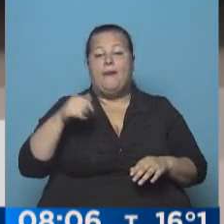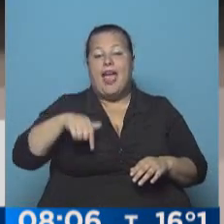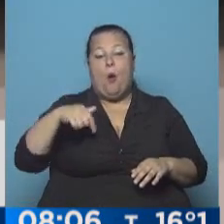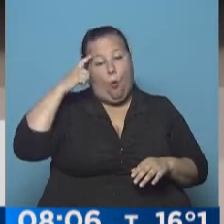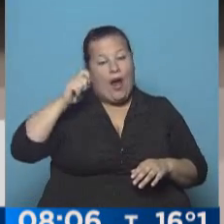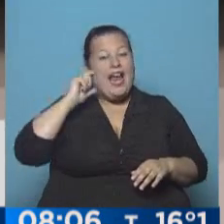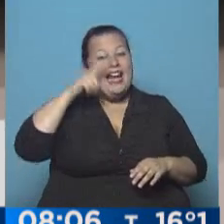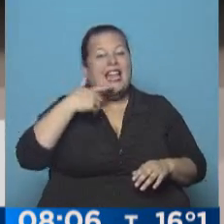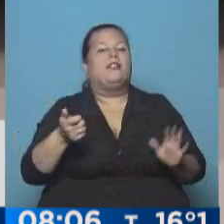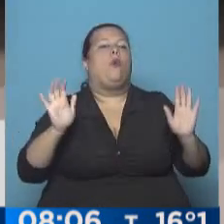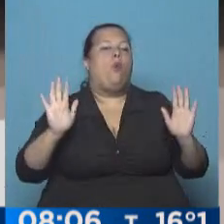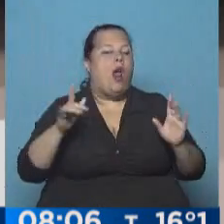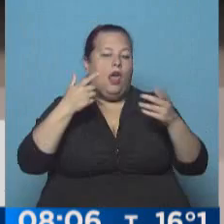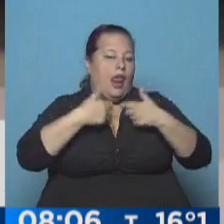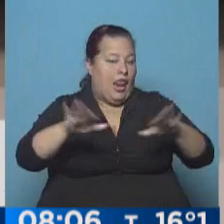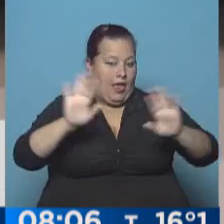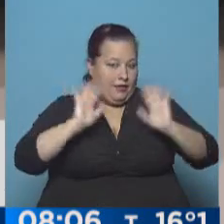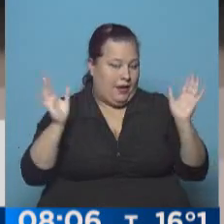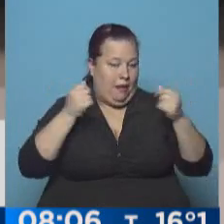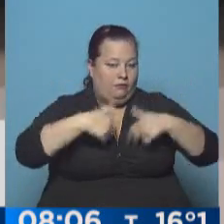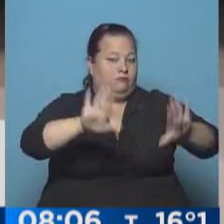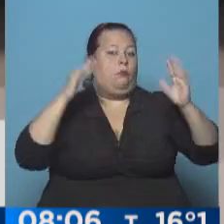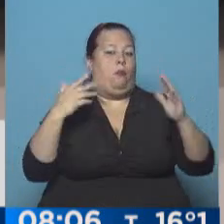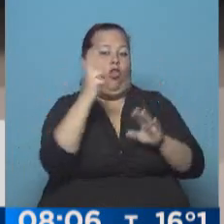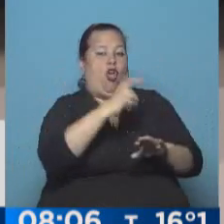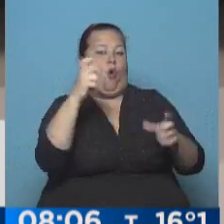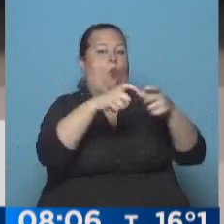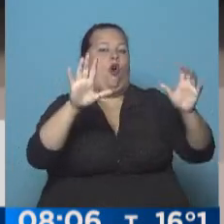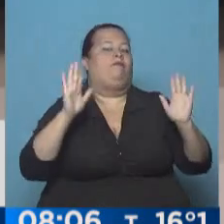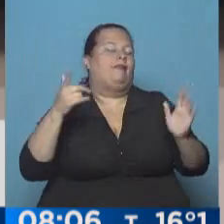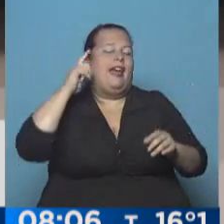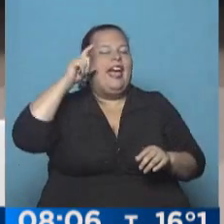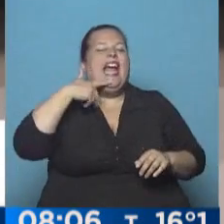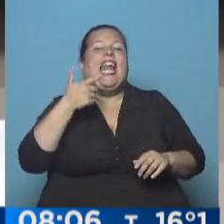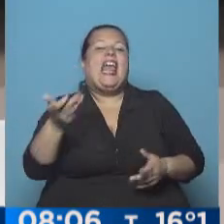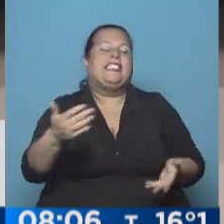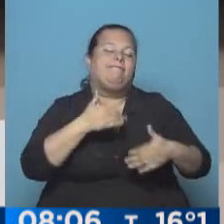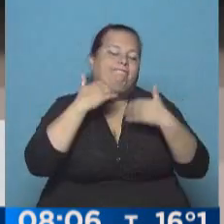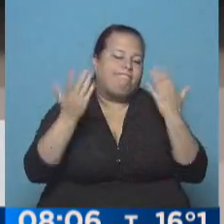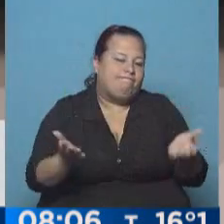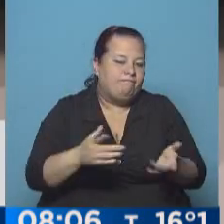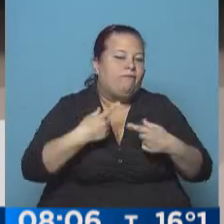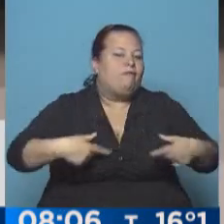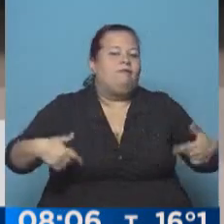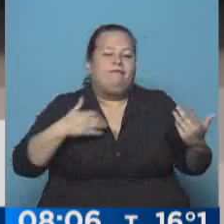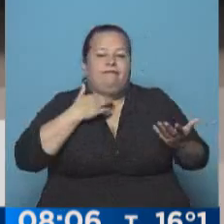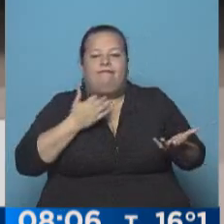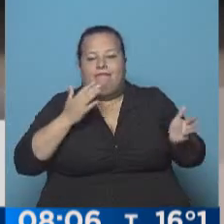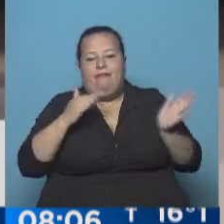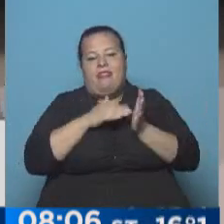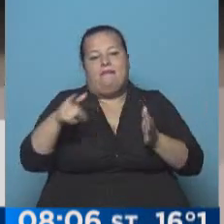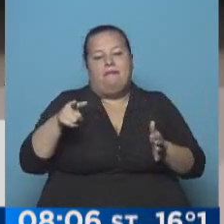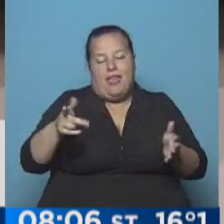es decir bueno está liberada esta plata pueden cobrar los bonistas y entonces cualquier pronóstico es